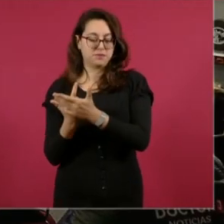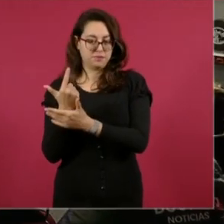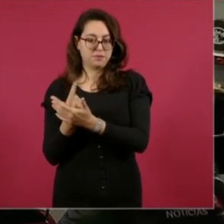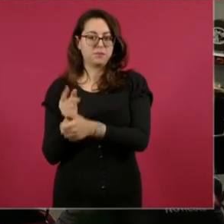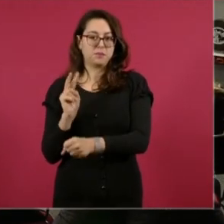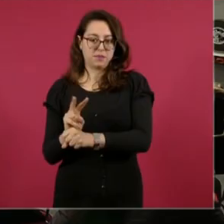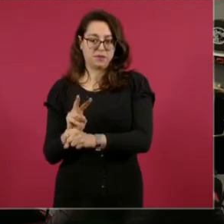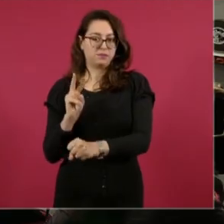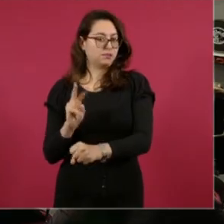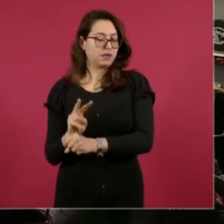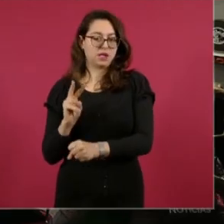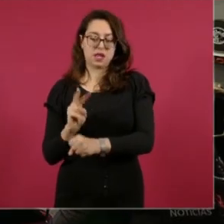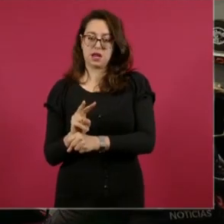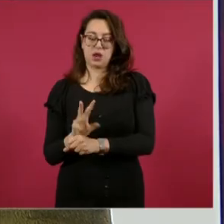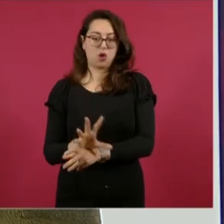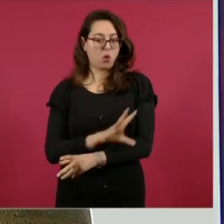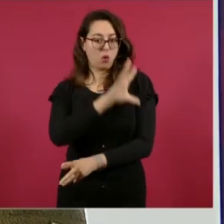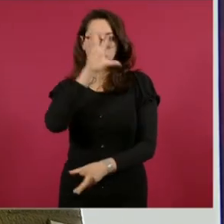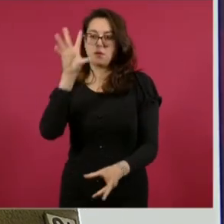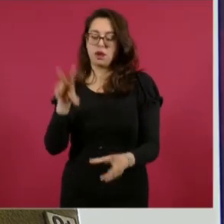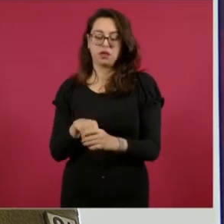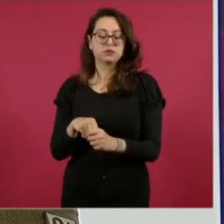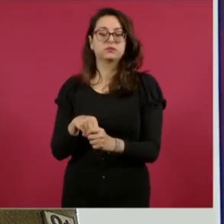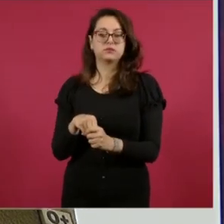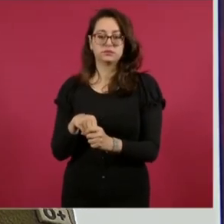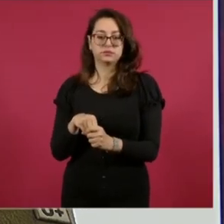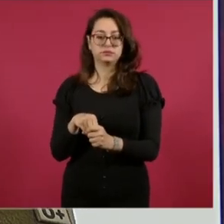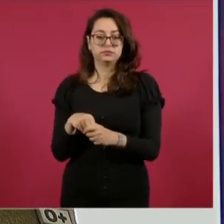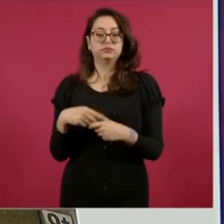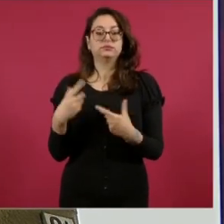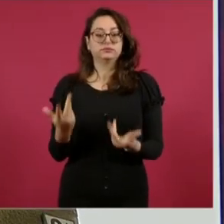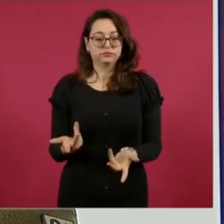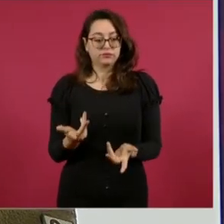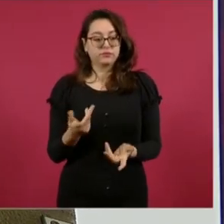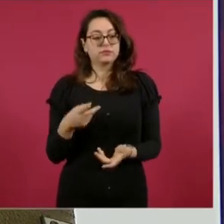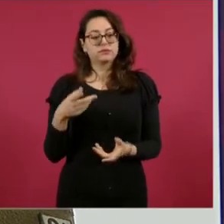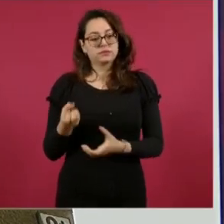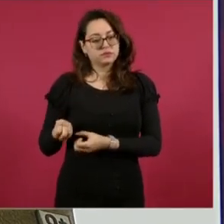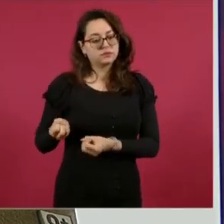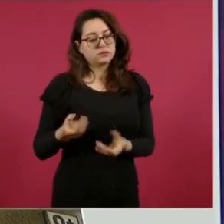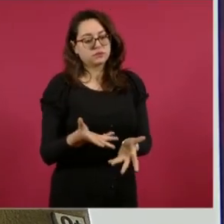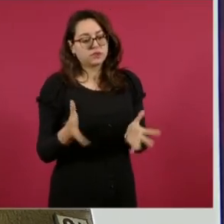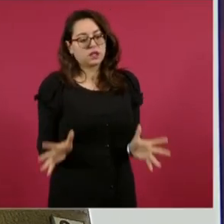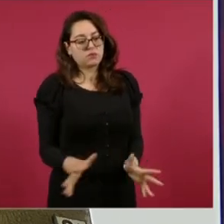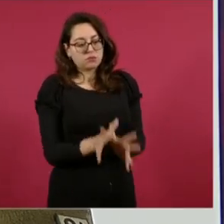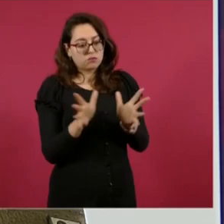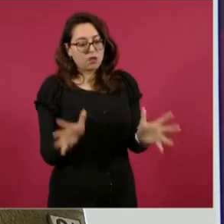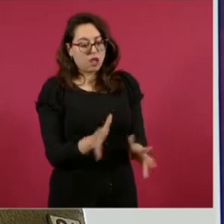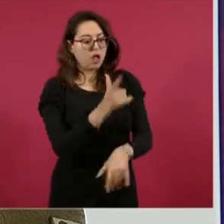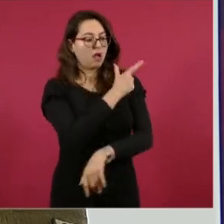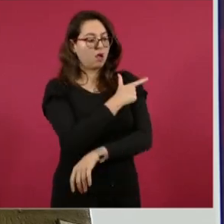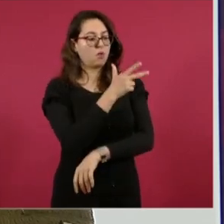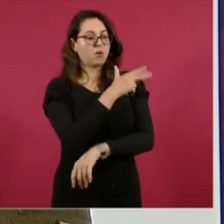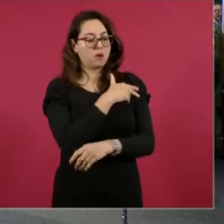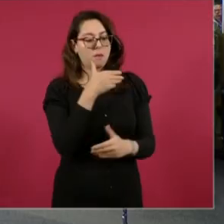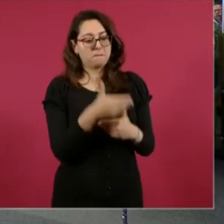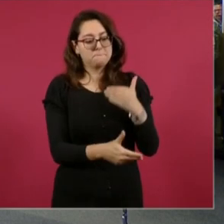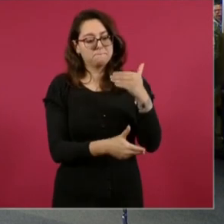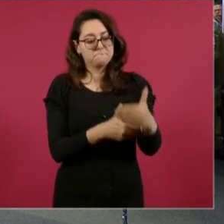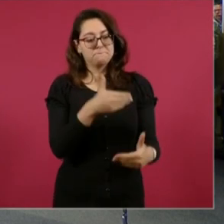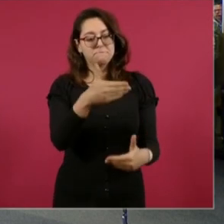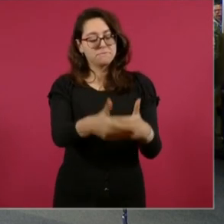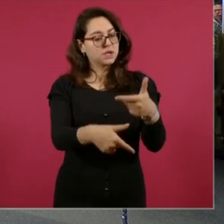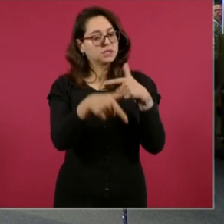recursos presupuestarios, financieros y materiales que se requieren para seguir impulsando a